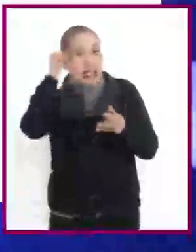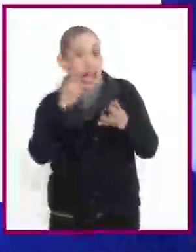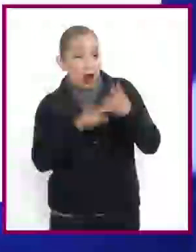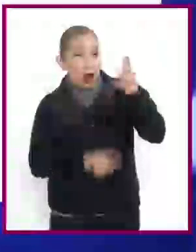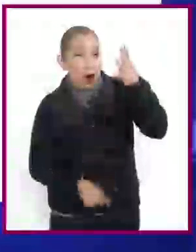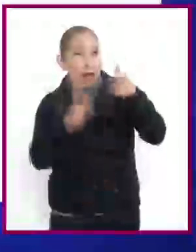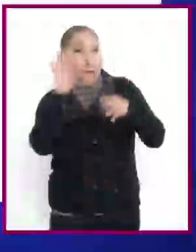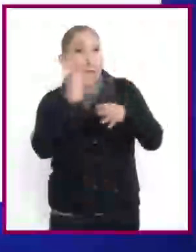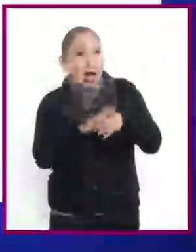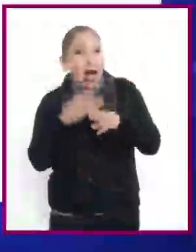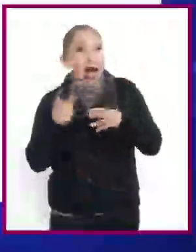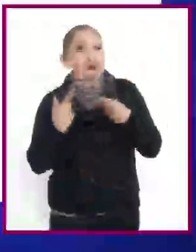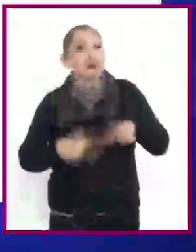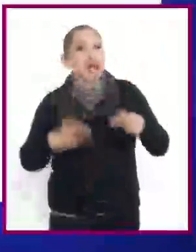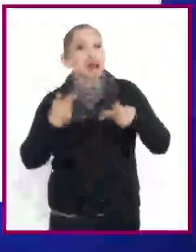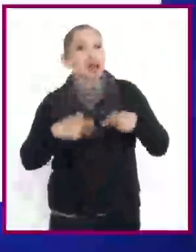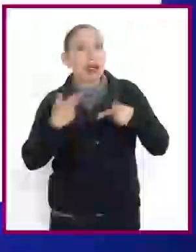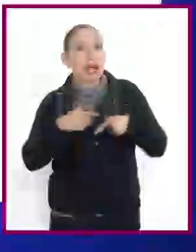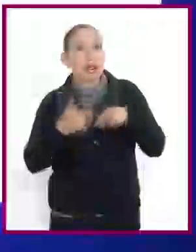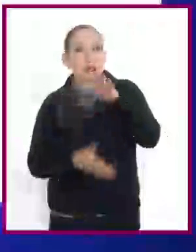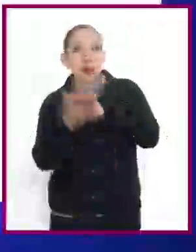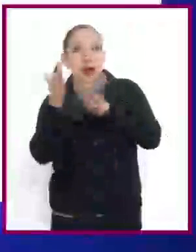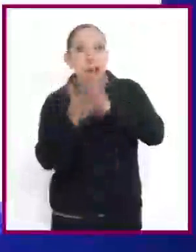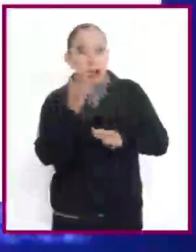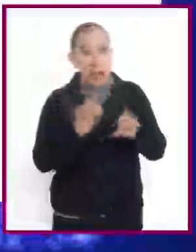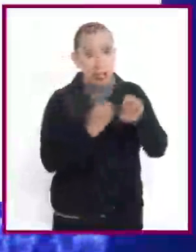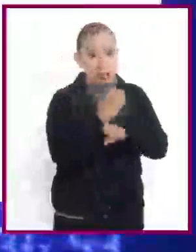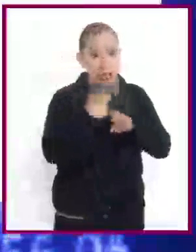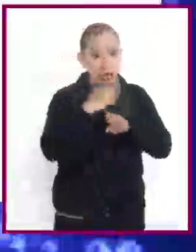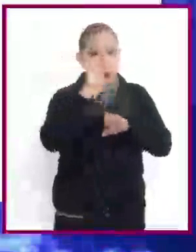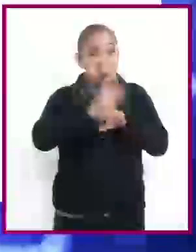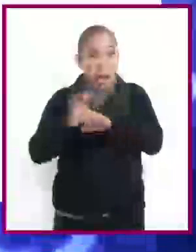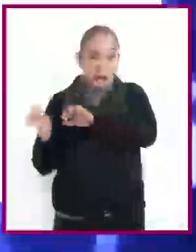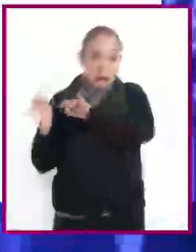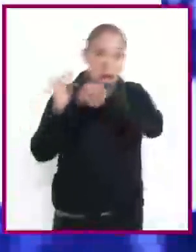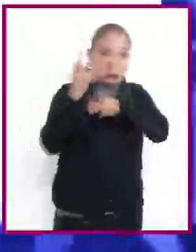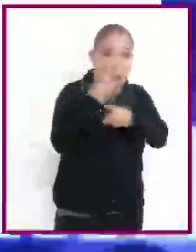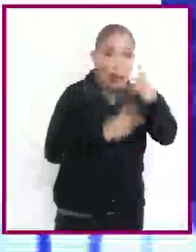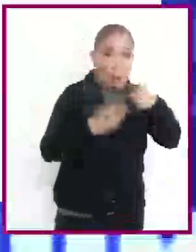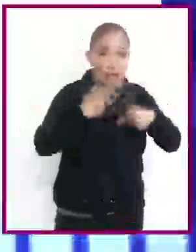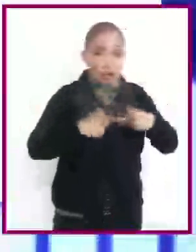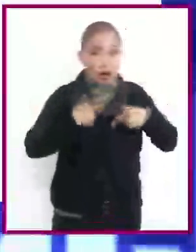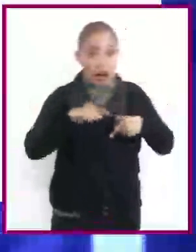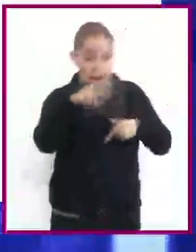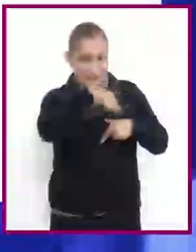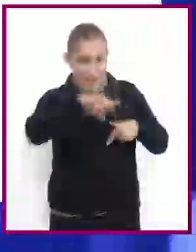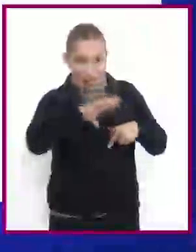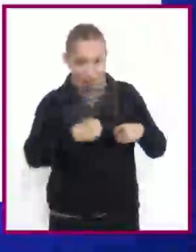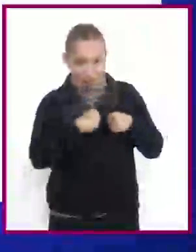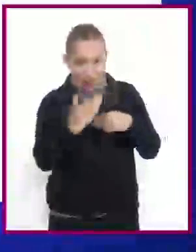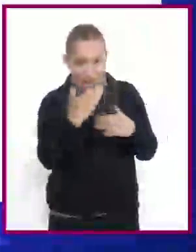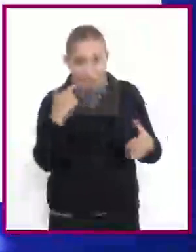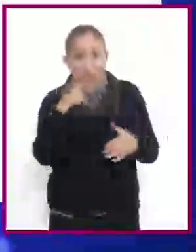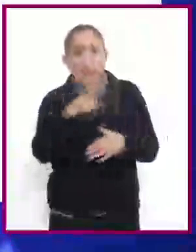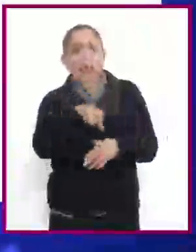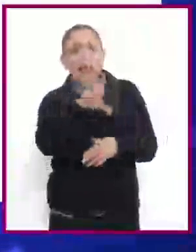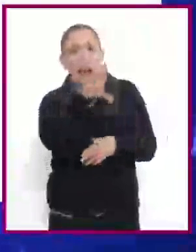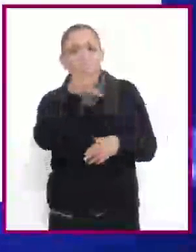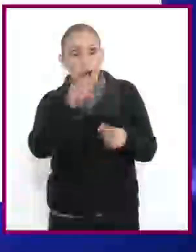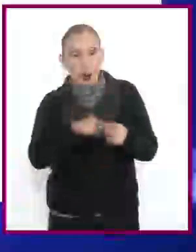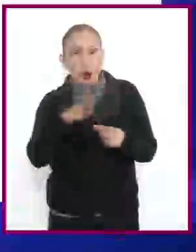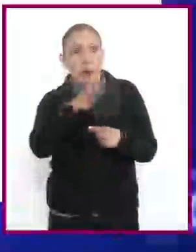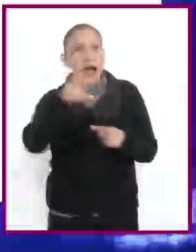México, Estado de México, Ciudad de México y Estado de México, Hidalgo. La Ciudad de México, Guerrero,